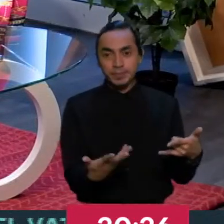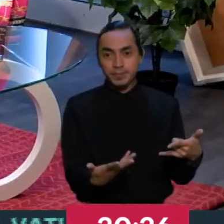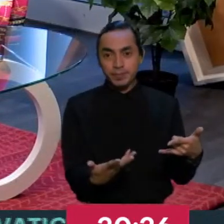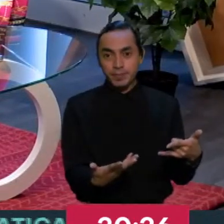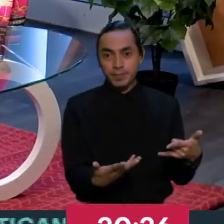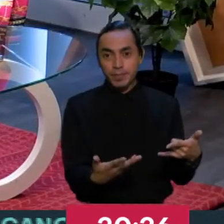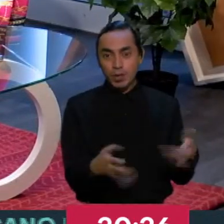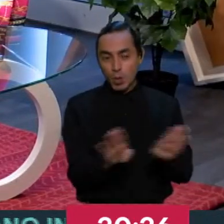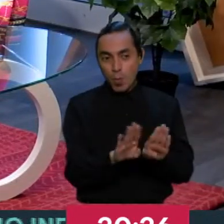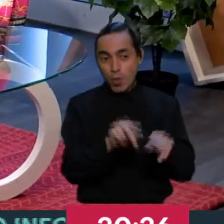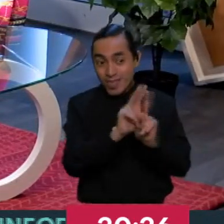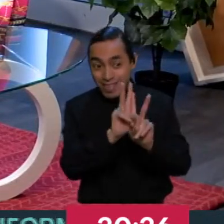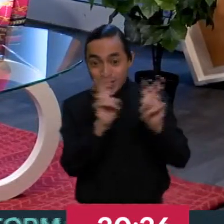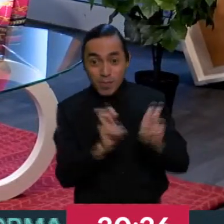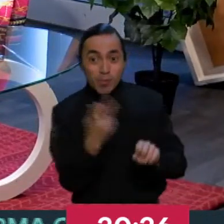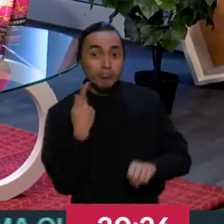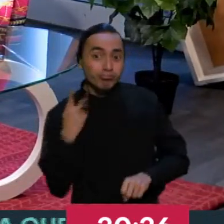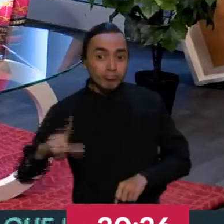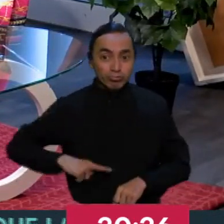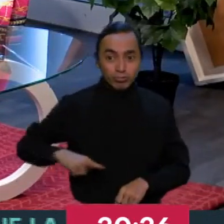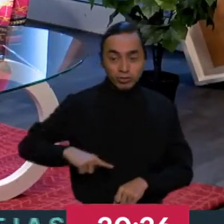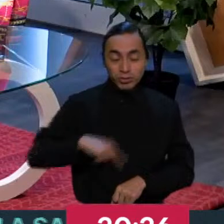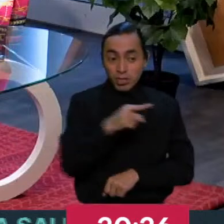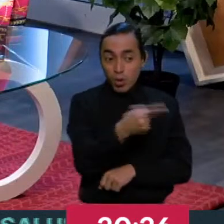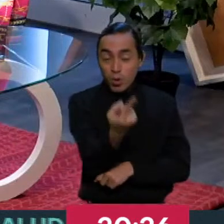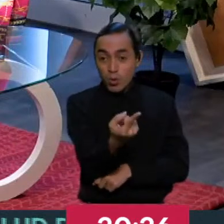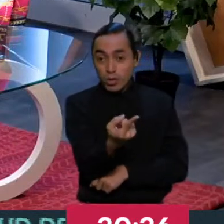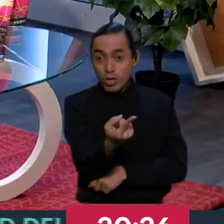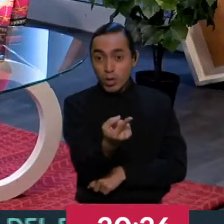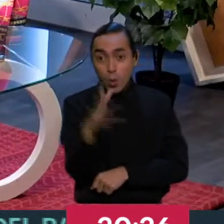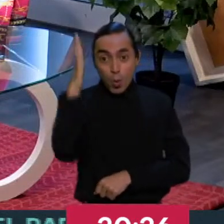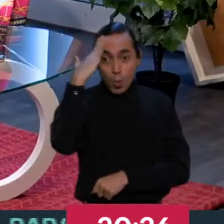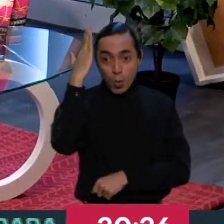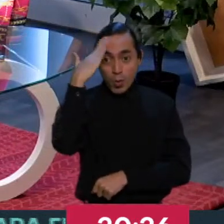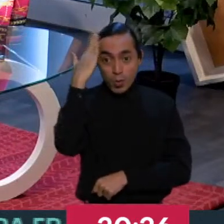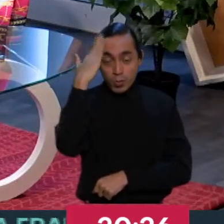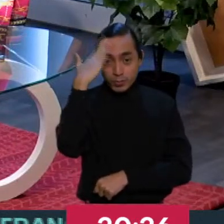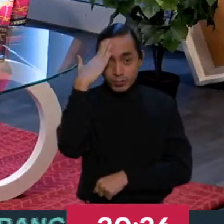en el ámbito público, que un